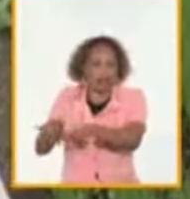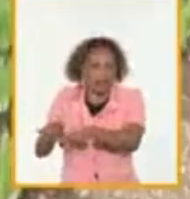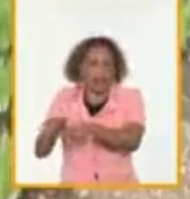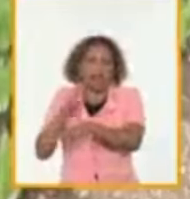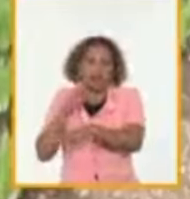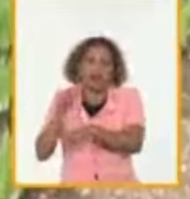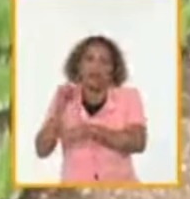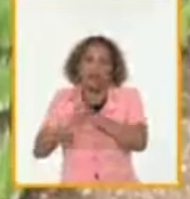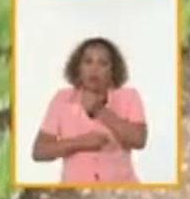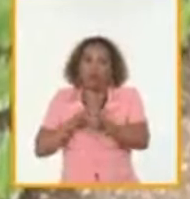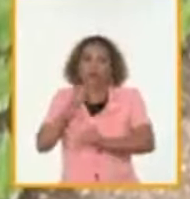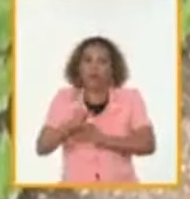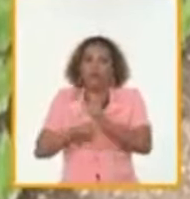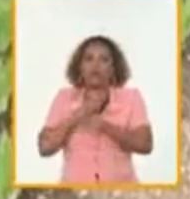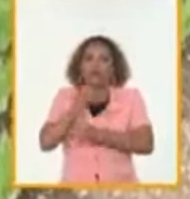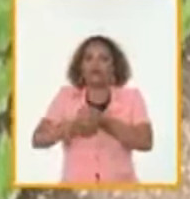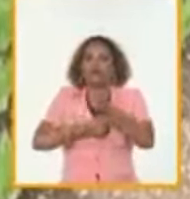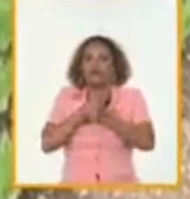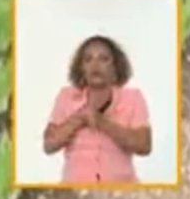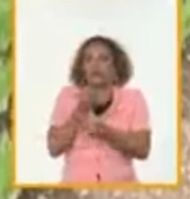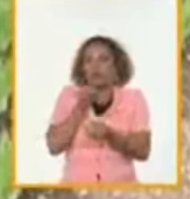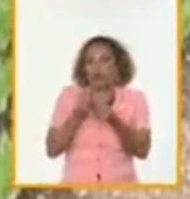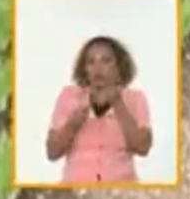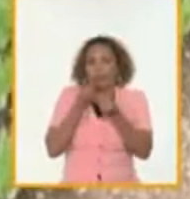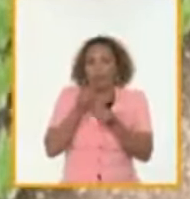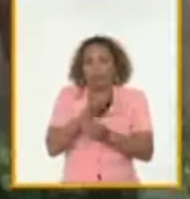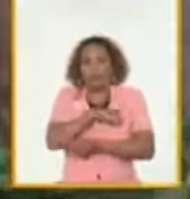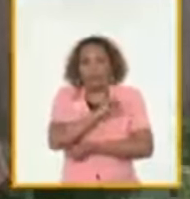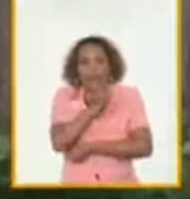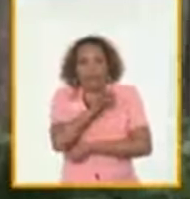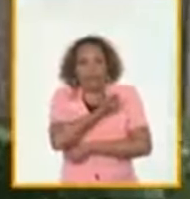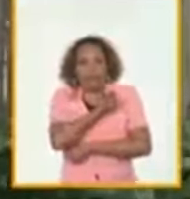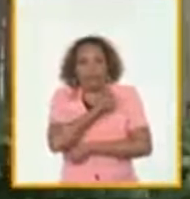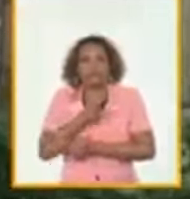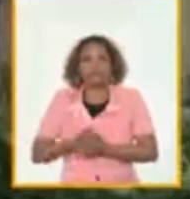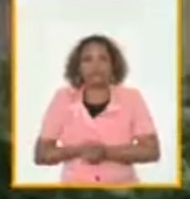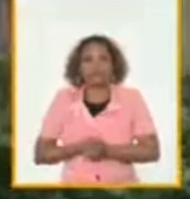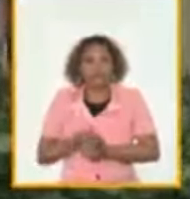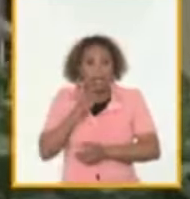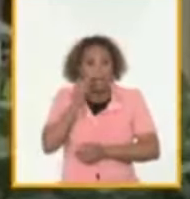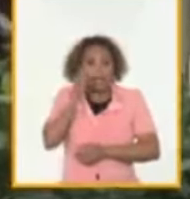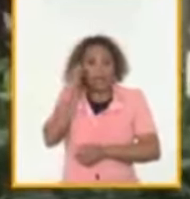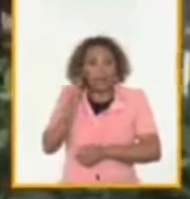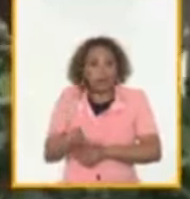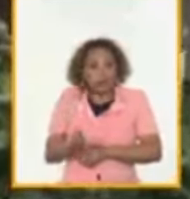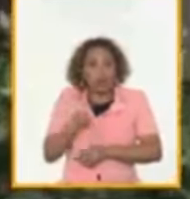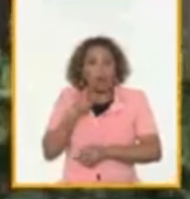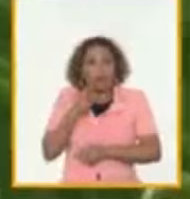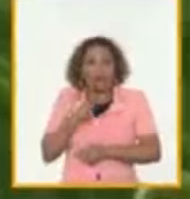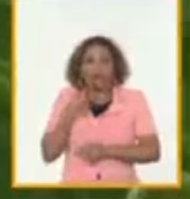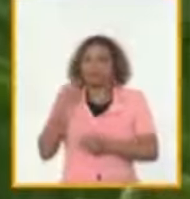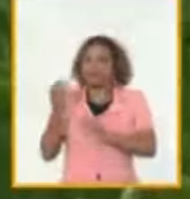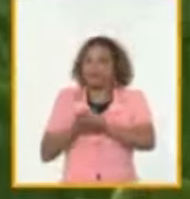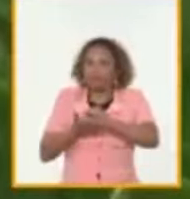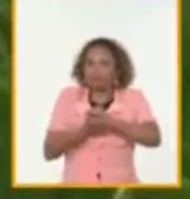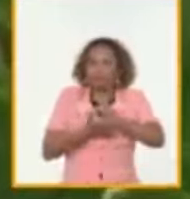los Puos en el patio de solo unos metros cuadrados este quemad que pasó de comerciante a productor insertado al